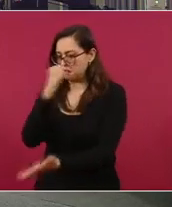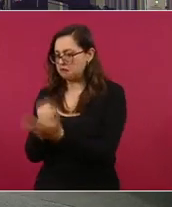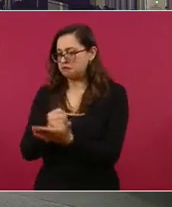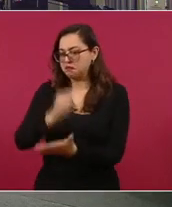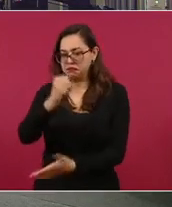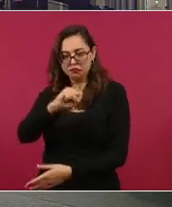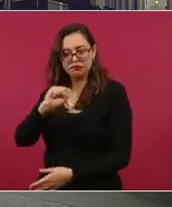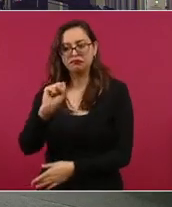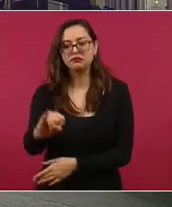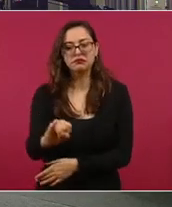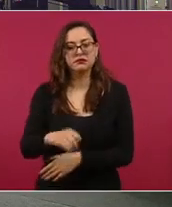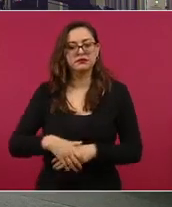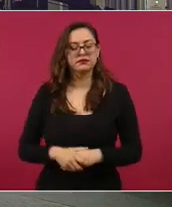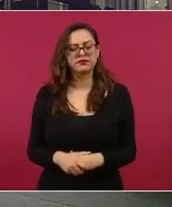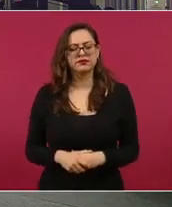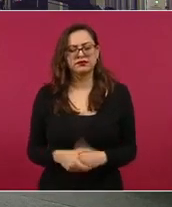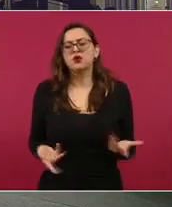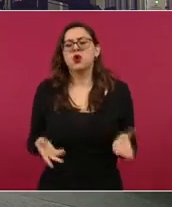la maniobra?